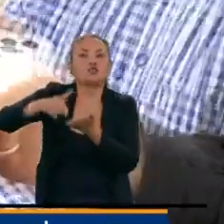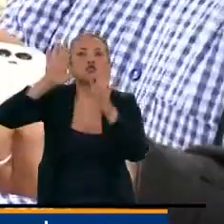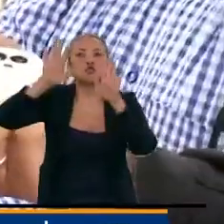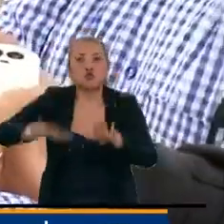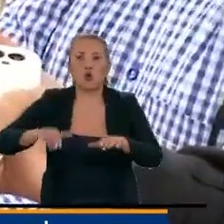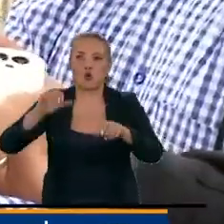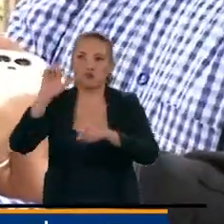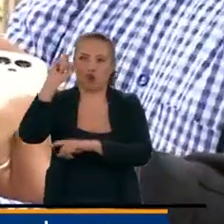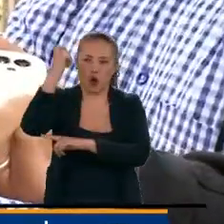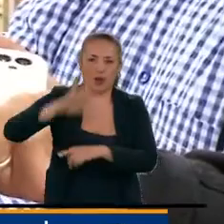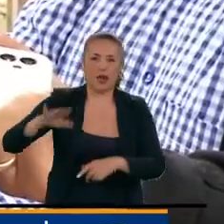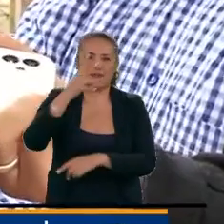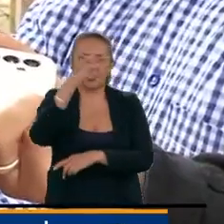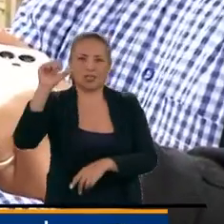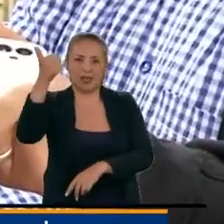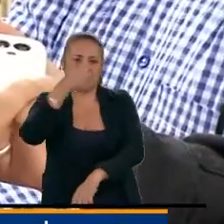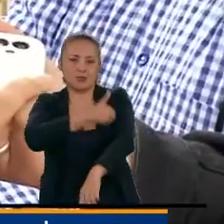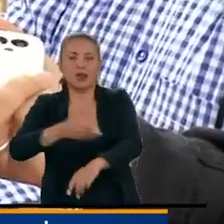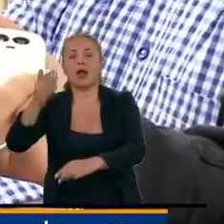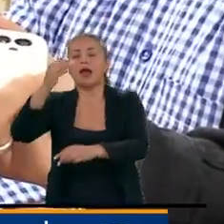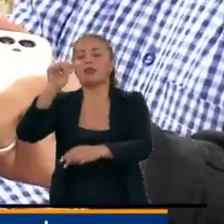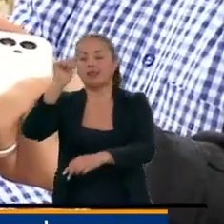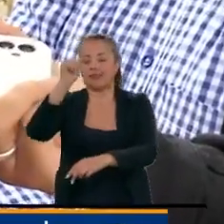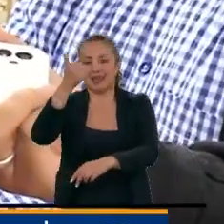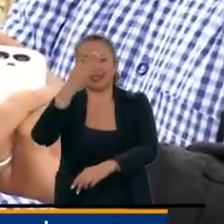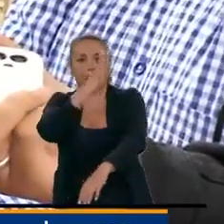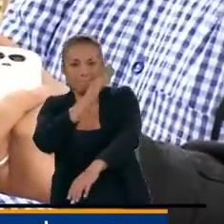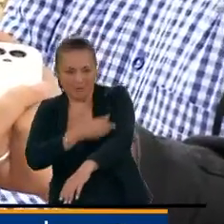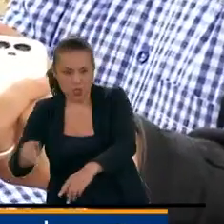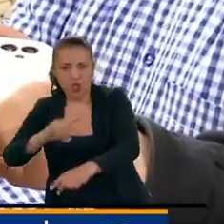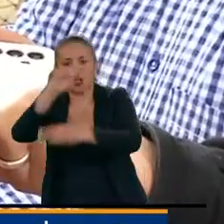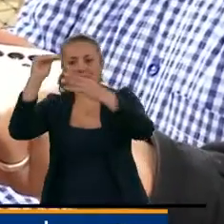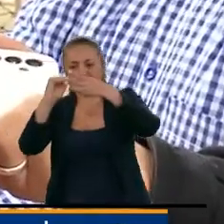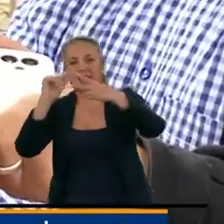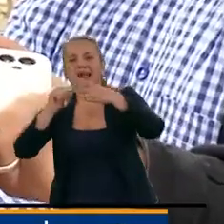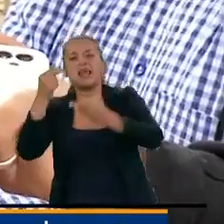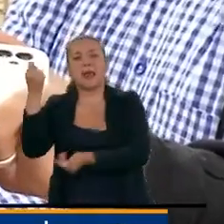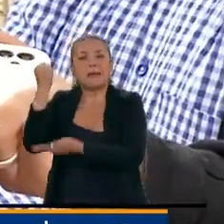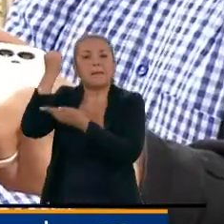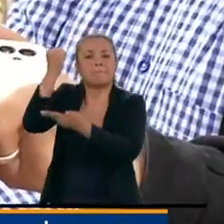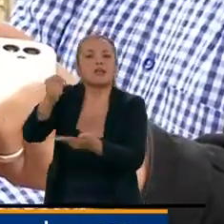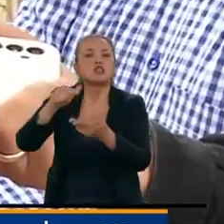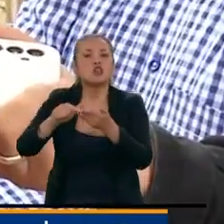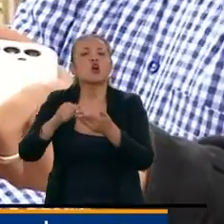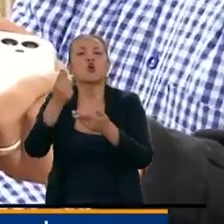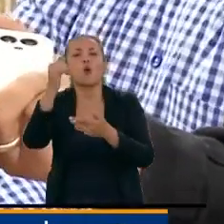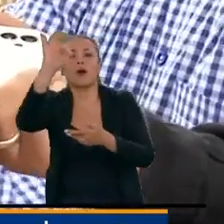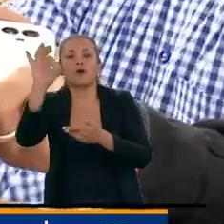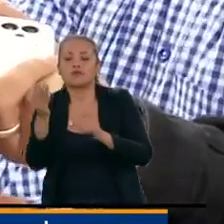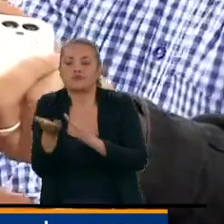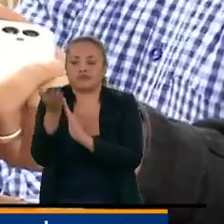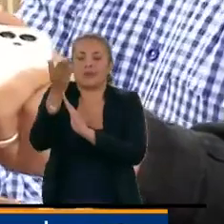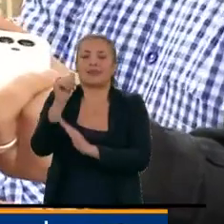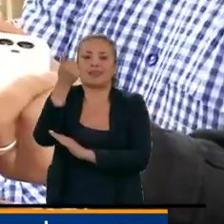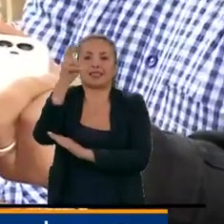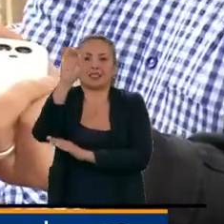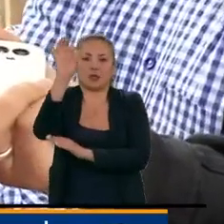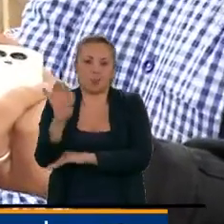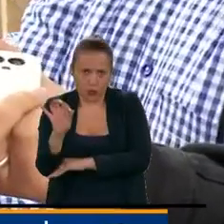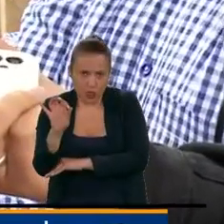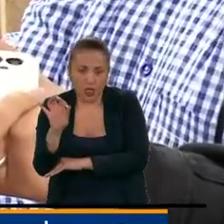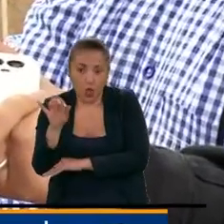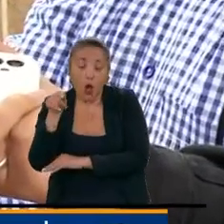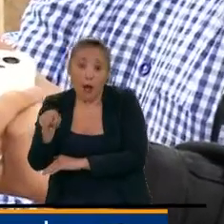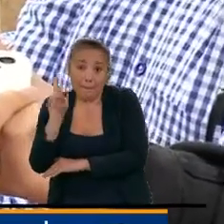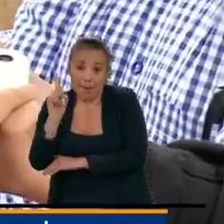billones, gastos de inversión 98 billones. Ese gasto de inversión solo crece el 17%, a pesar de que es donde